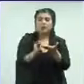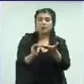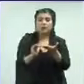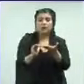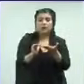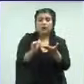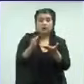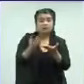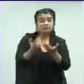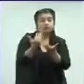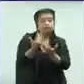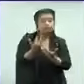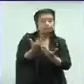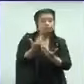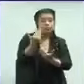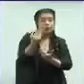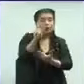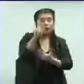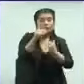esperamos ejecutar